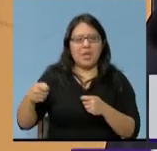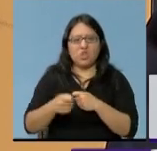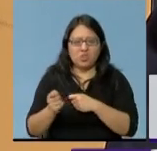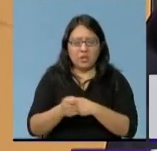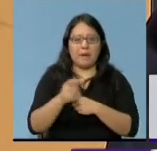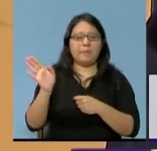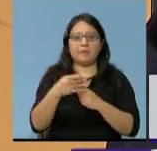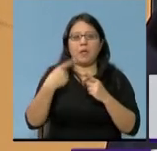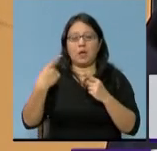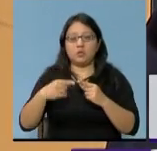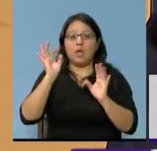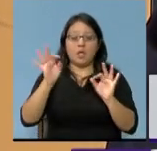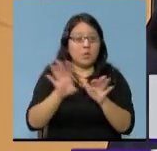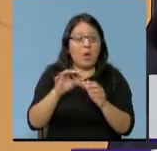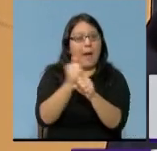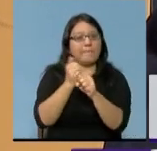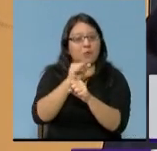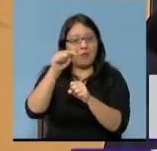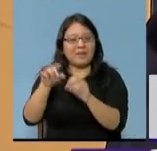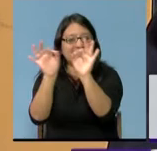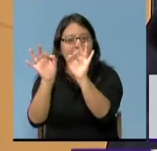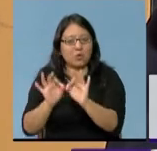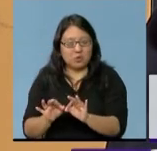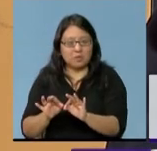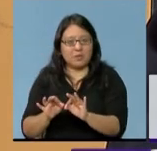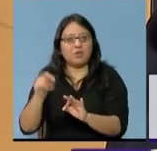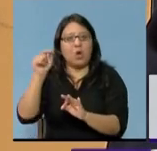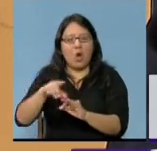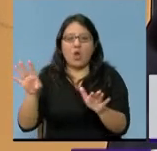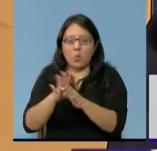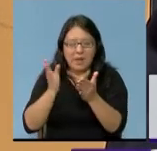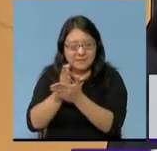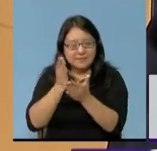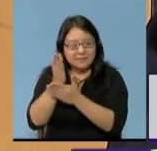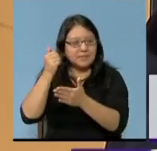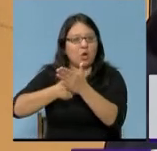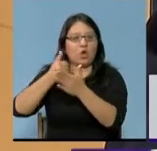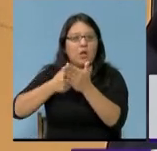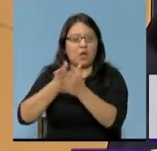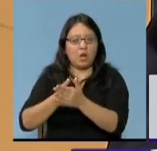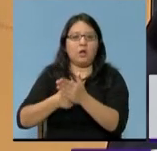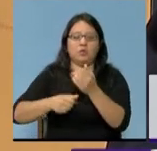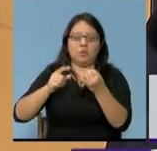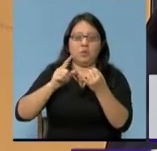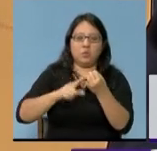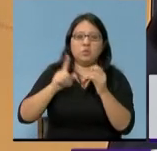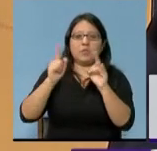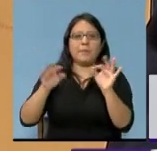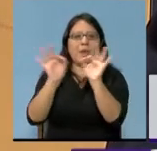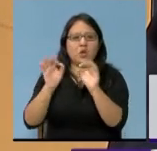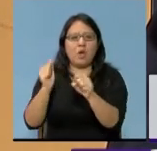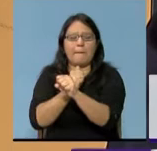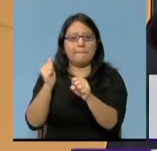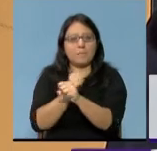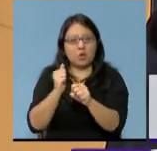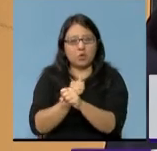aprobó este programa las gestiones de la cámara siguen en lo que respecta a lo que hace a la aprobación del programa por la lucha la población la aprobación del